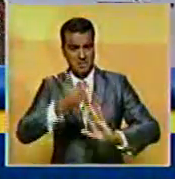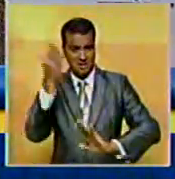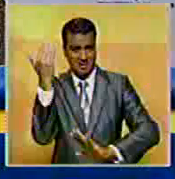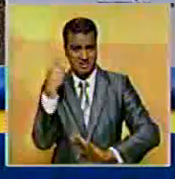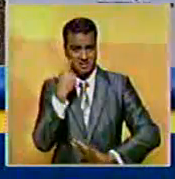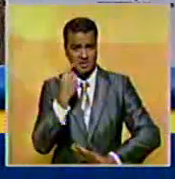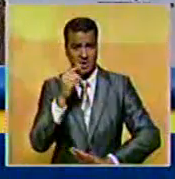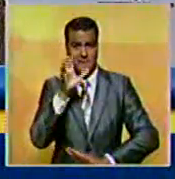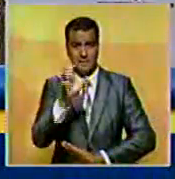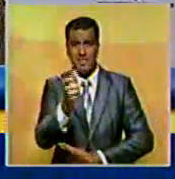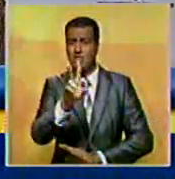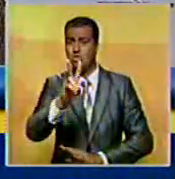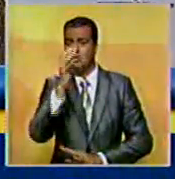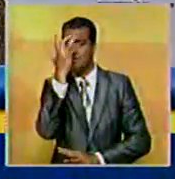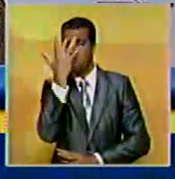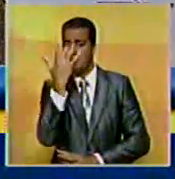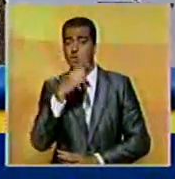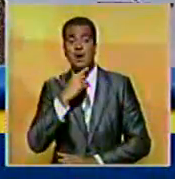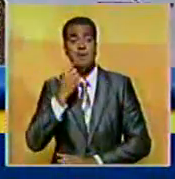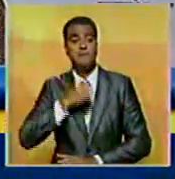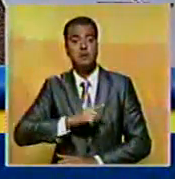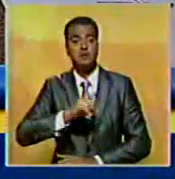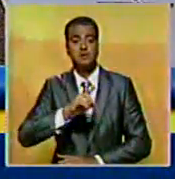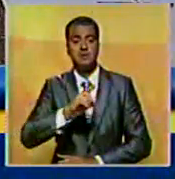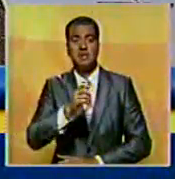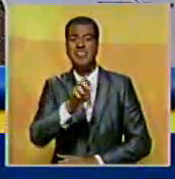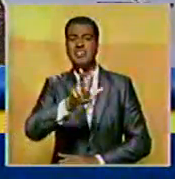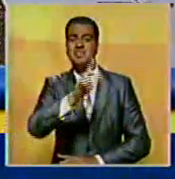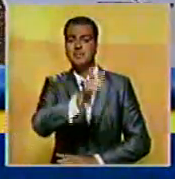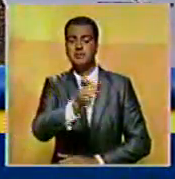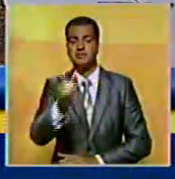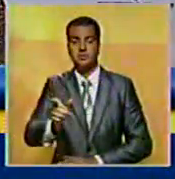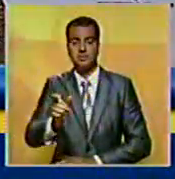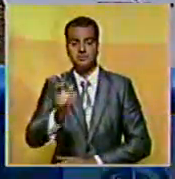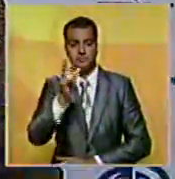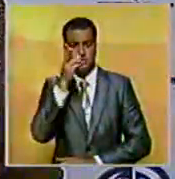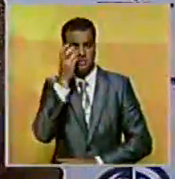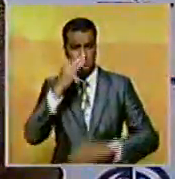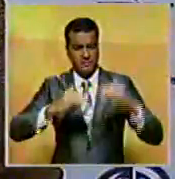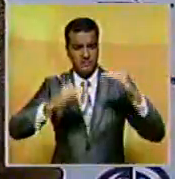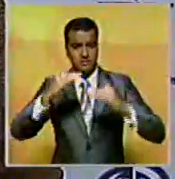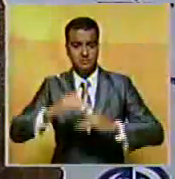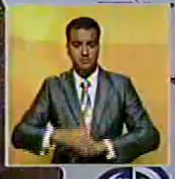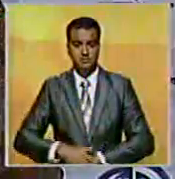país, después del 12 de febrero han fallecido 13 personas. Escuchemos el balance.